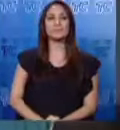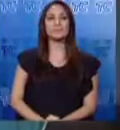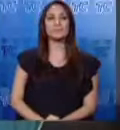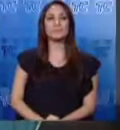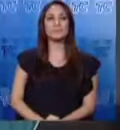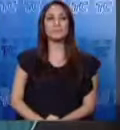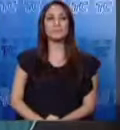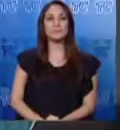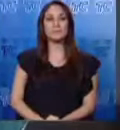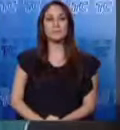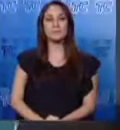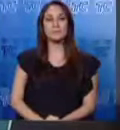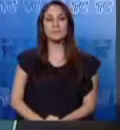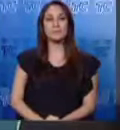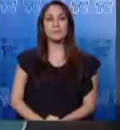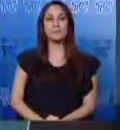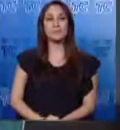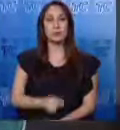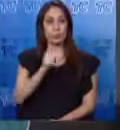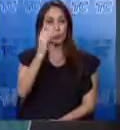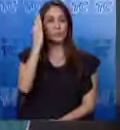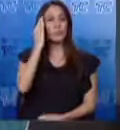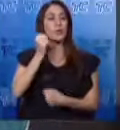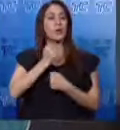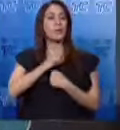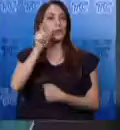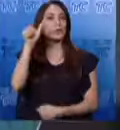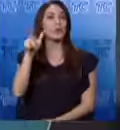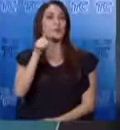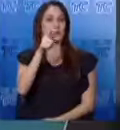que es dueño, el que sabemos